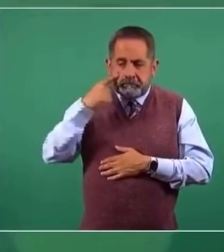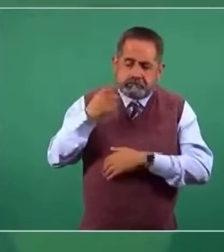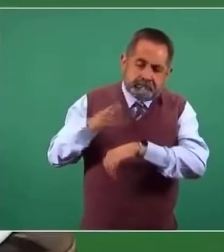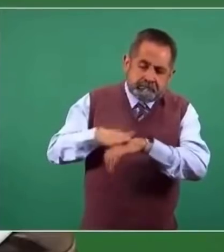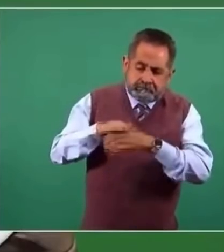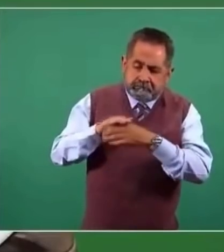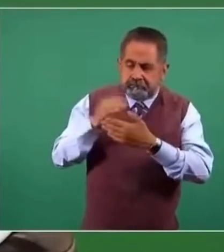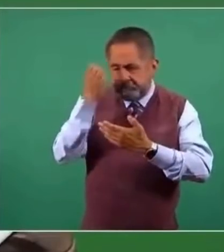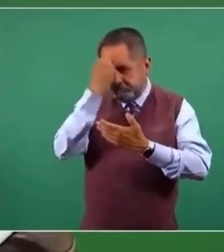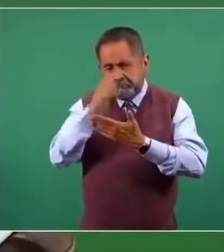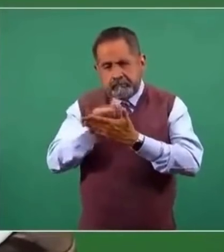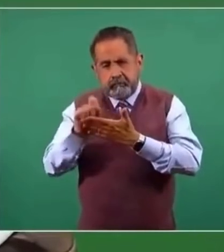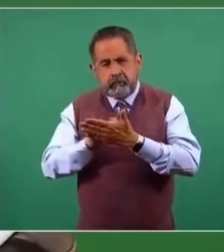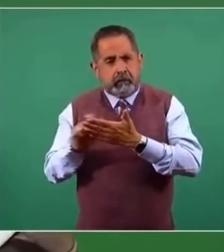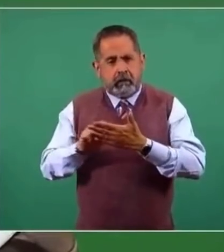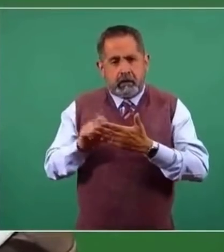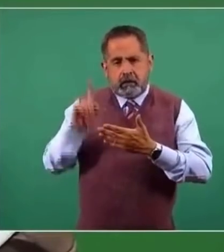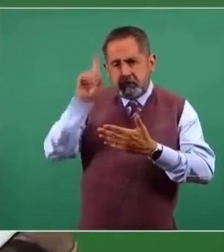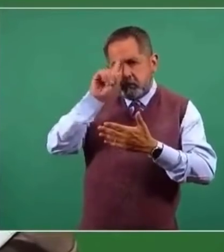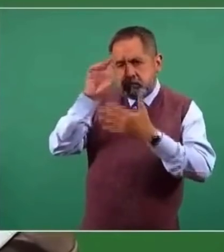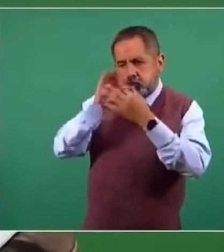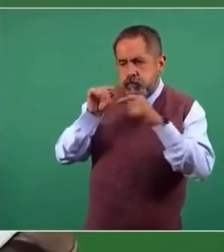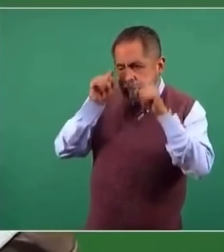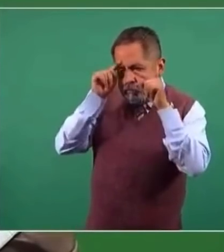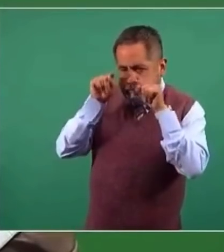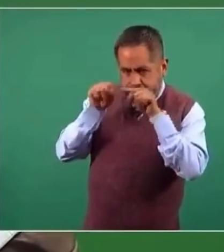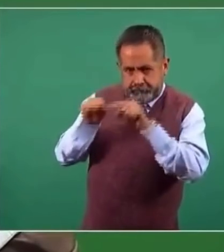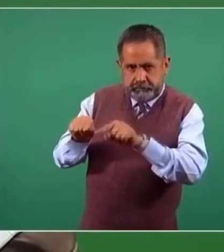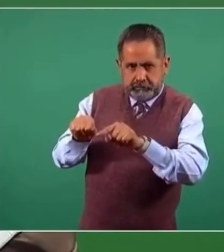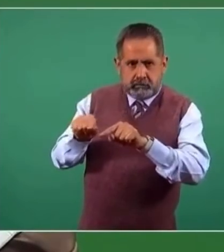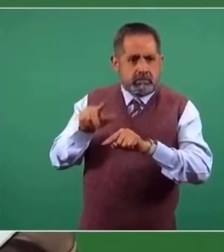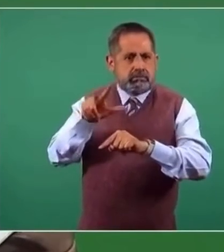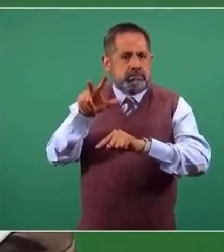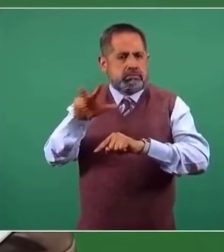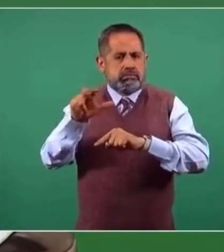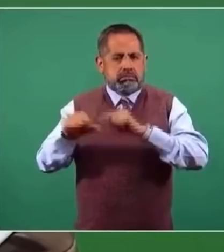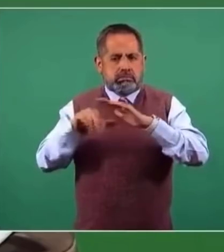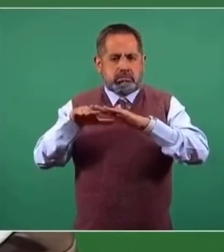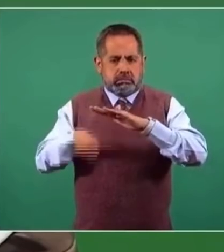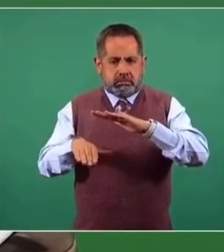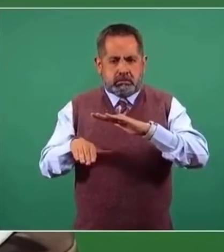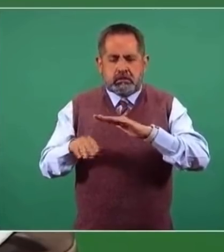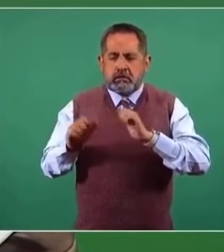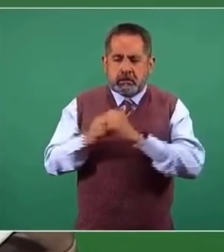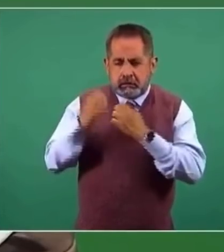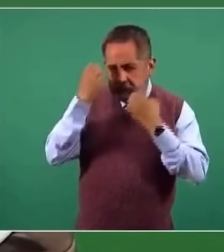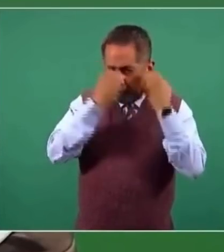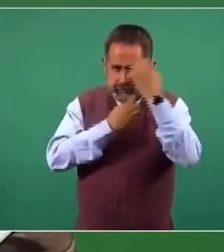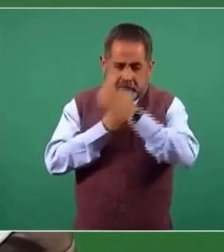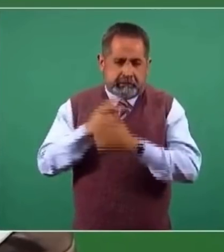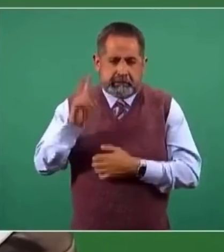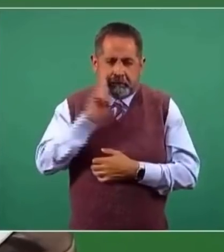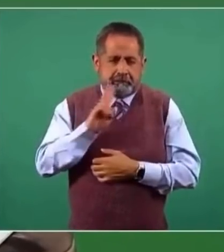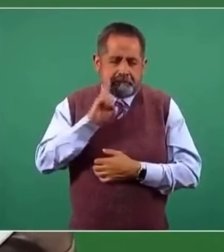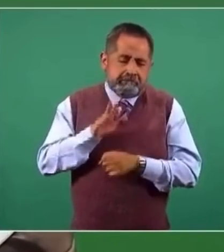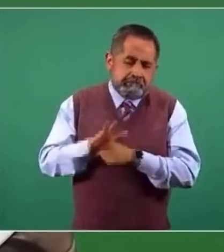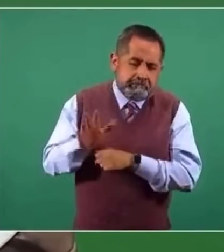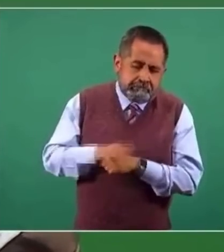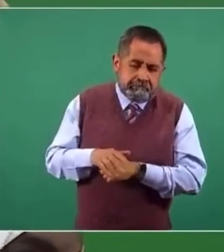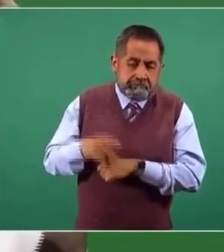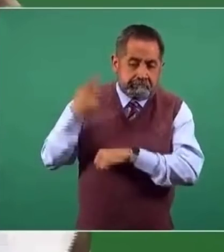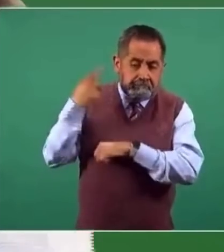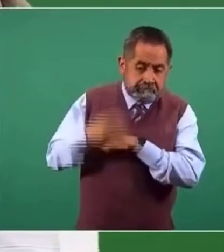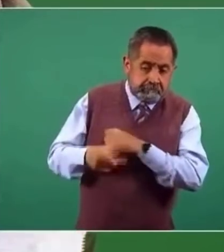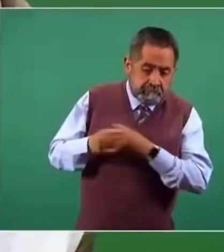indicación orientada a estos menores de edad de evaluar cuál es el nivel de